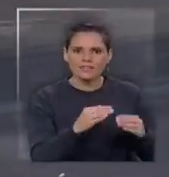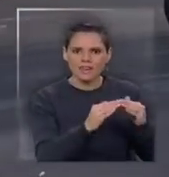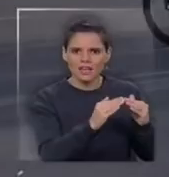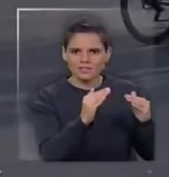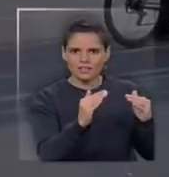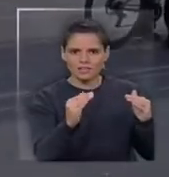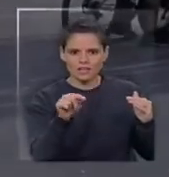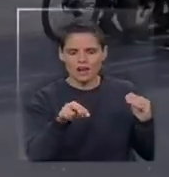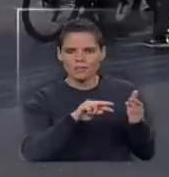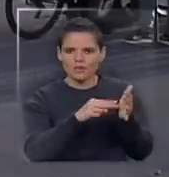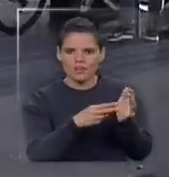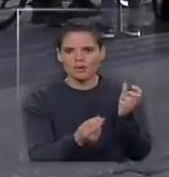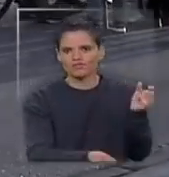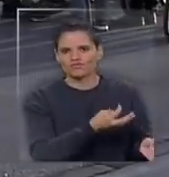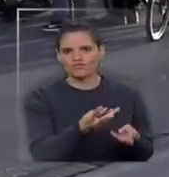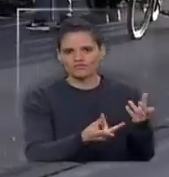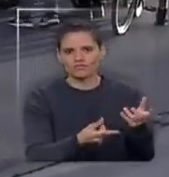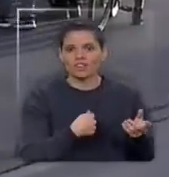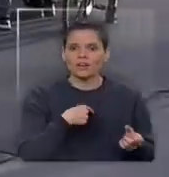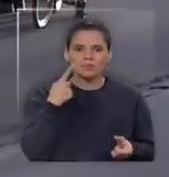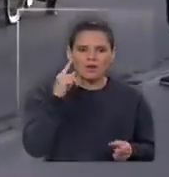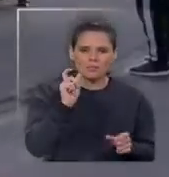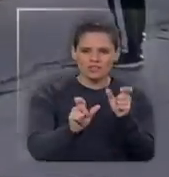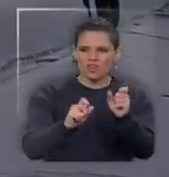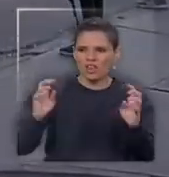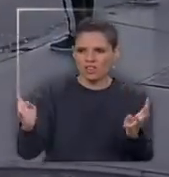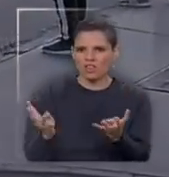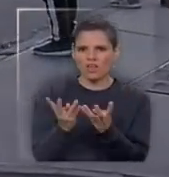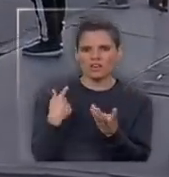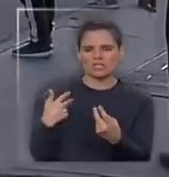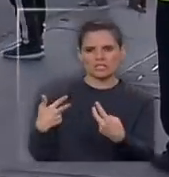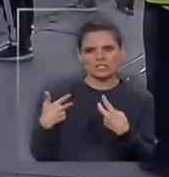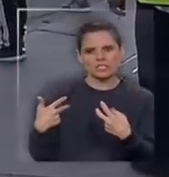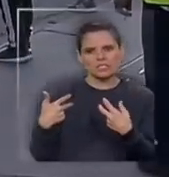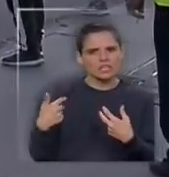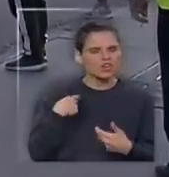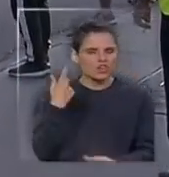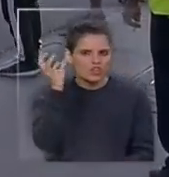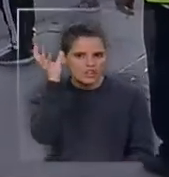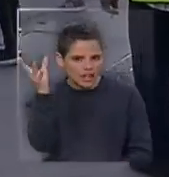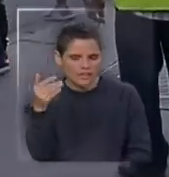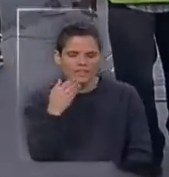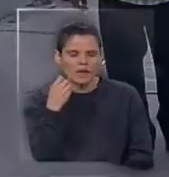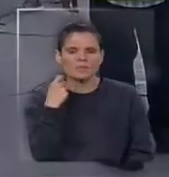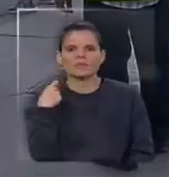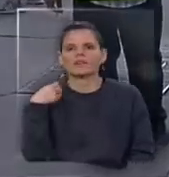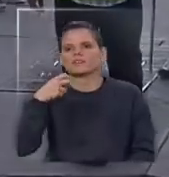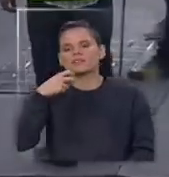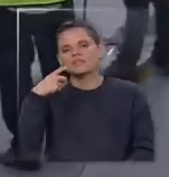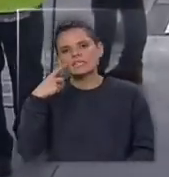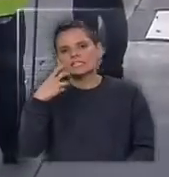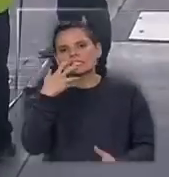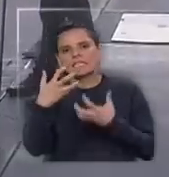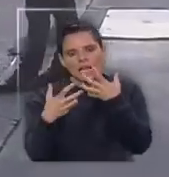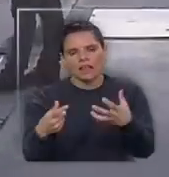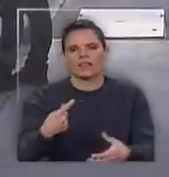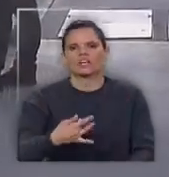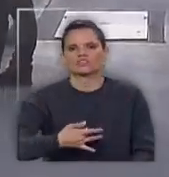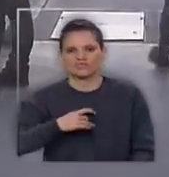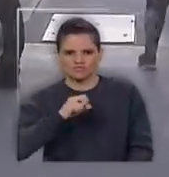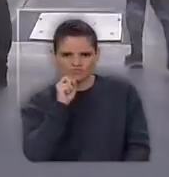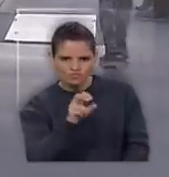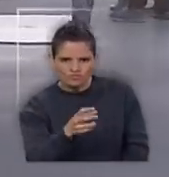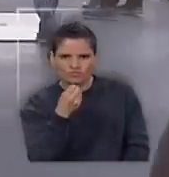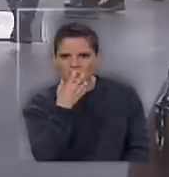situación bien compleja, hay gente que no lo entiende, hay también gente que los insulta gratuitamente, hay debate entre